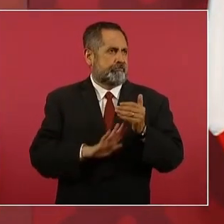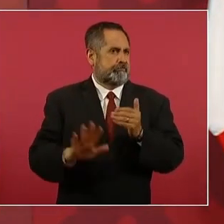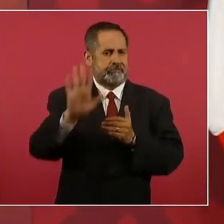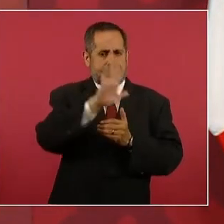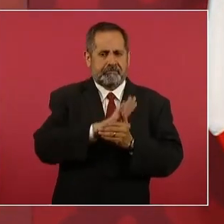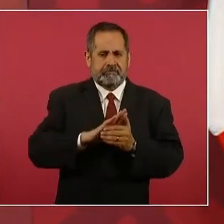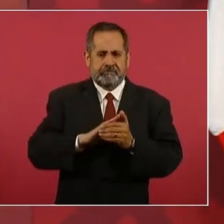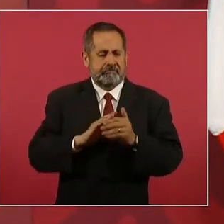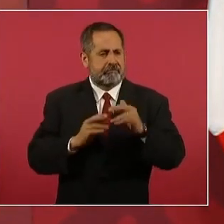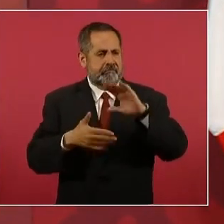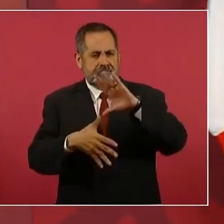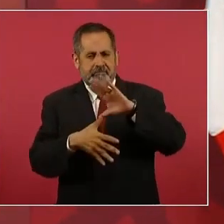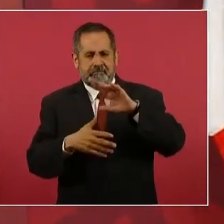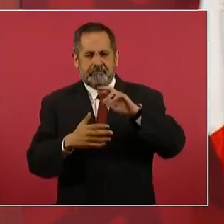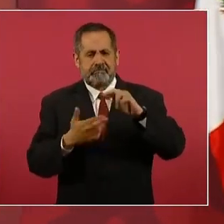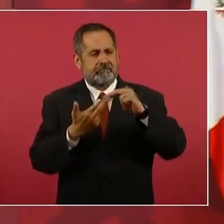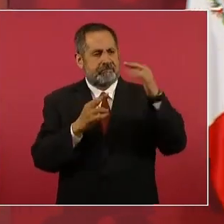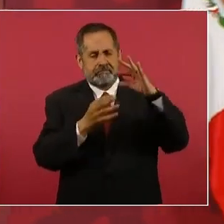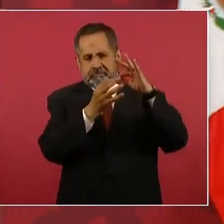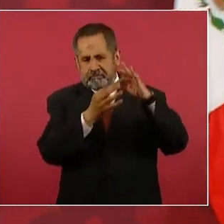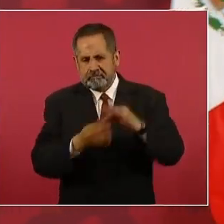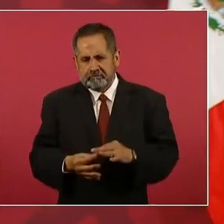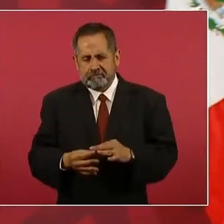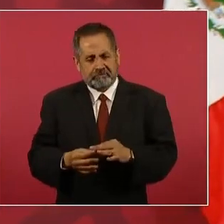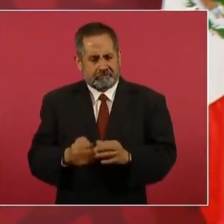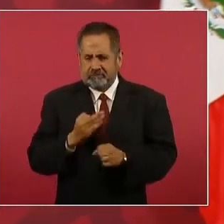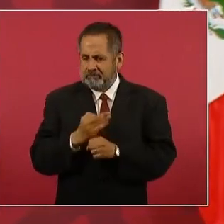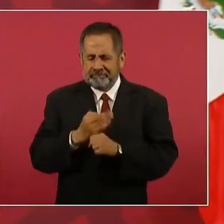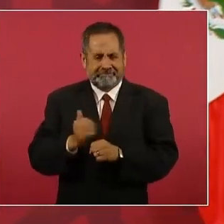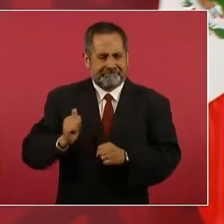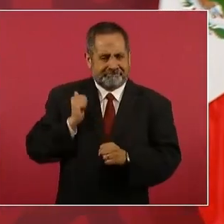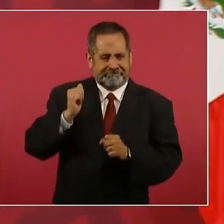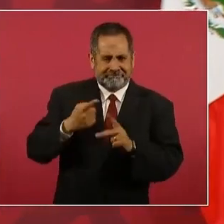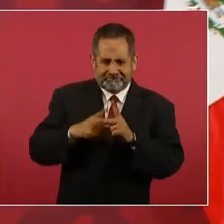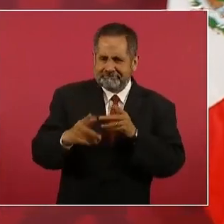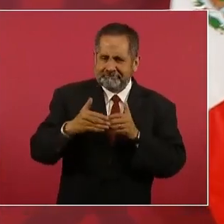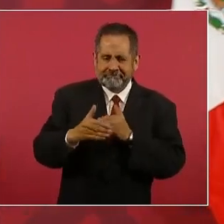en las relaciones de los países de América.